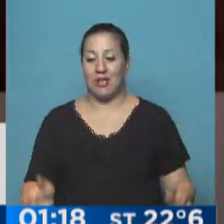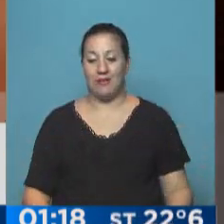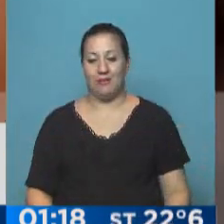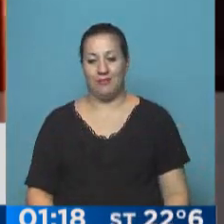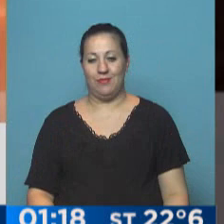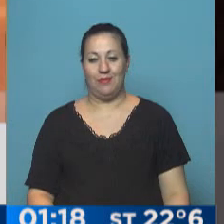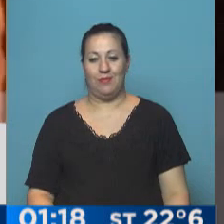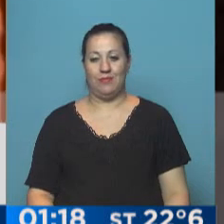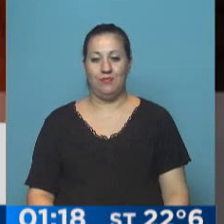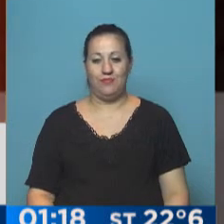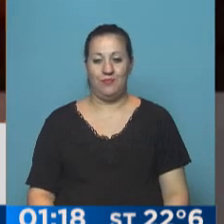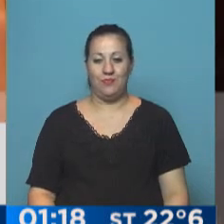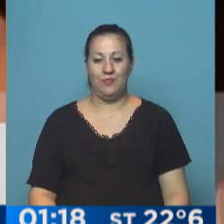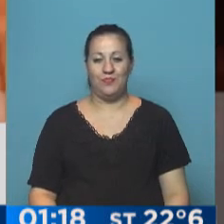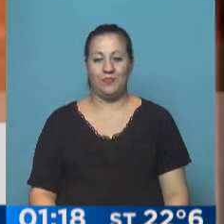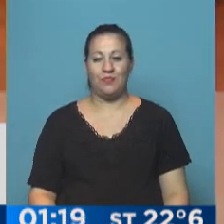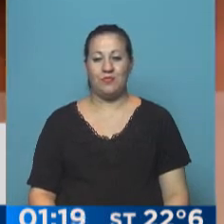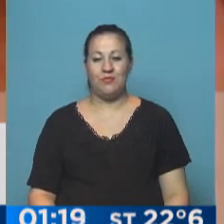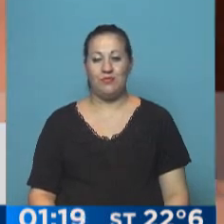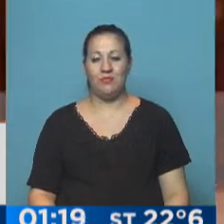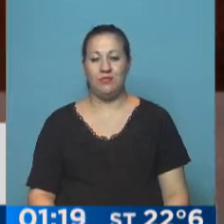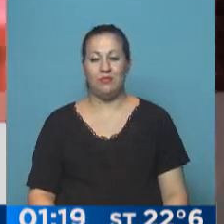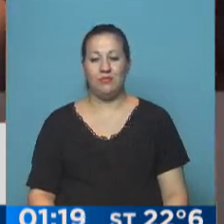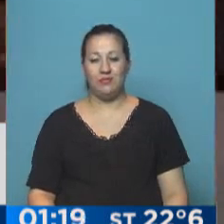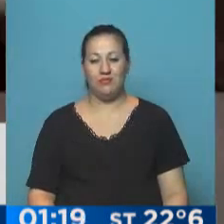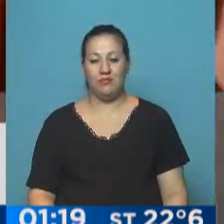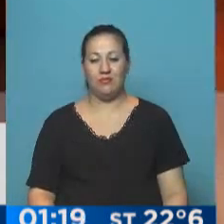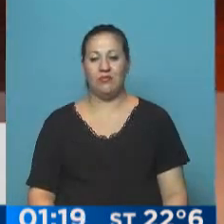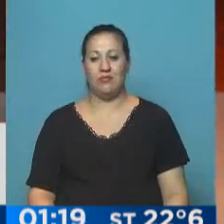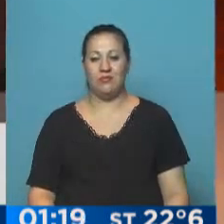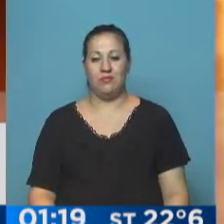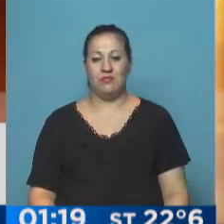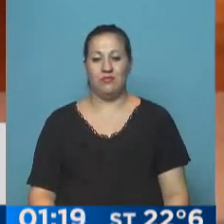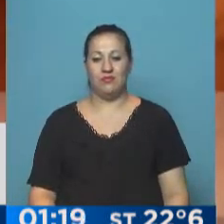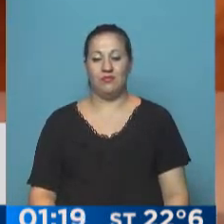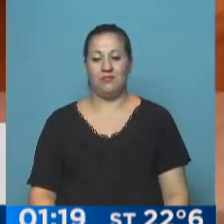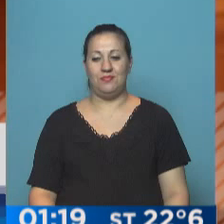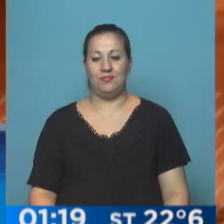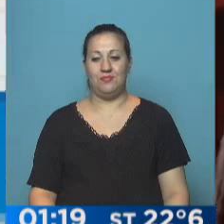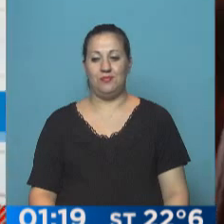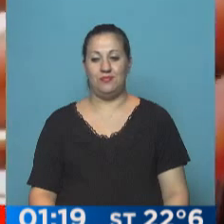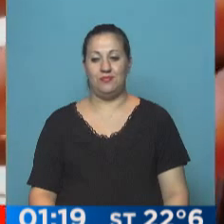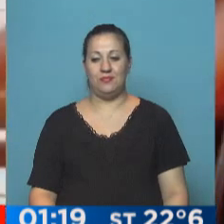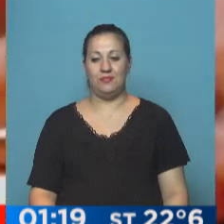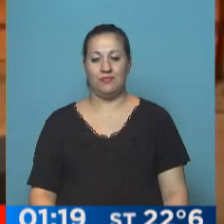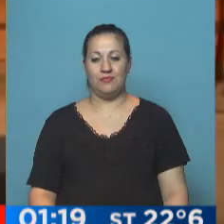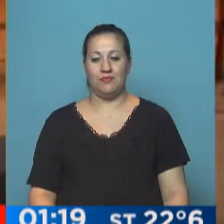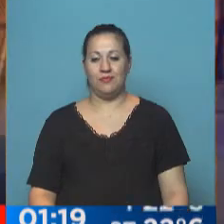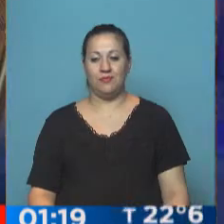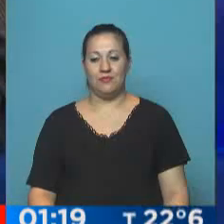Luché a tu lado para ti, por Dios, y te perdí.